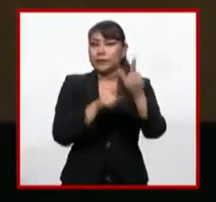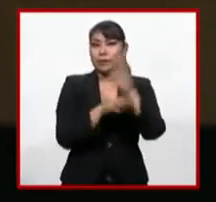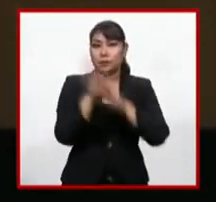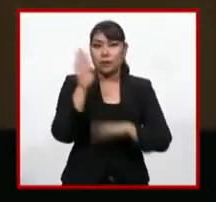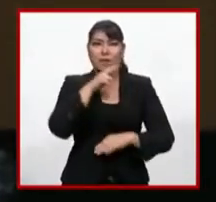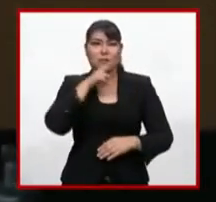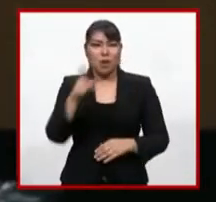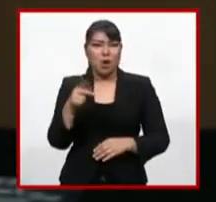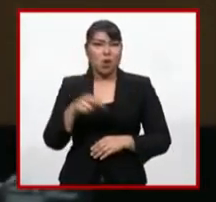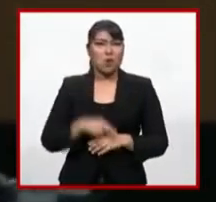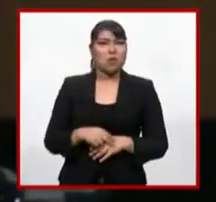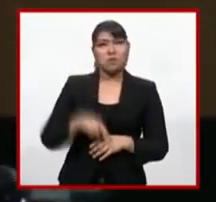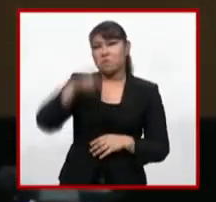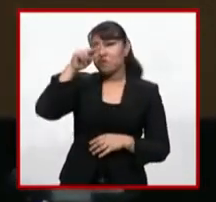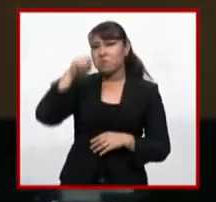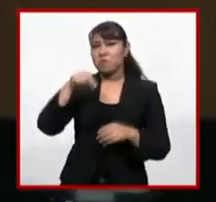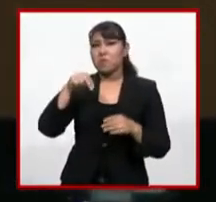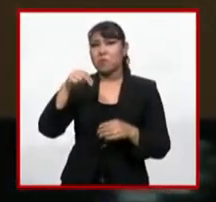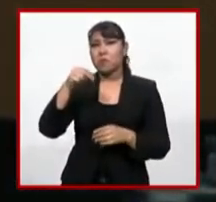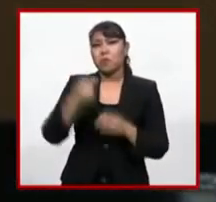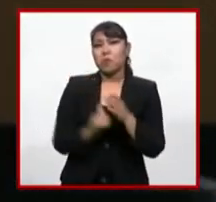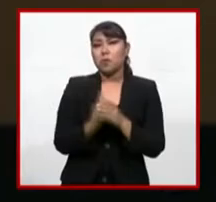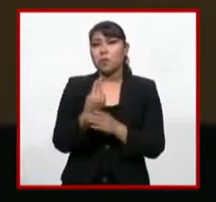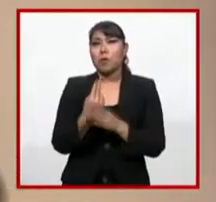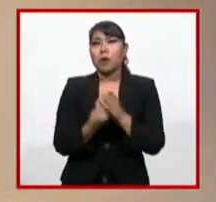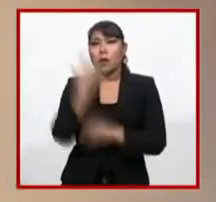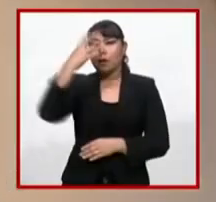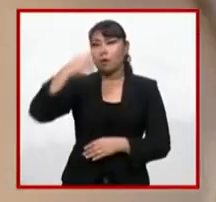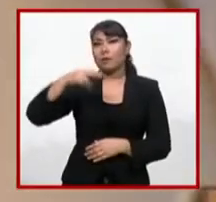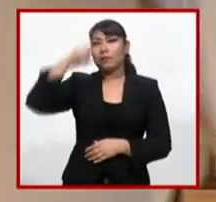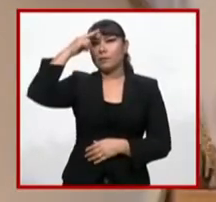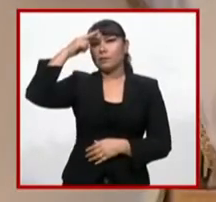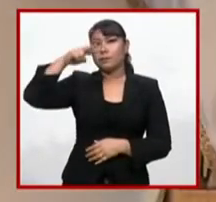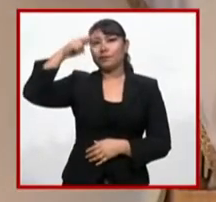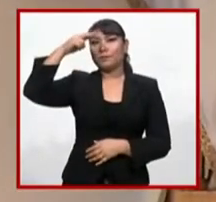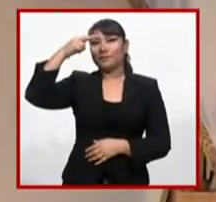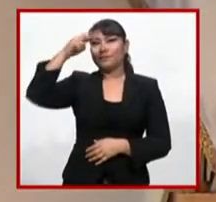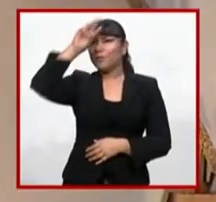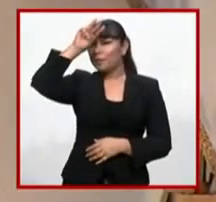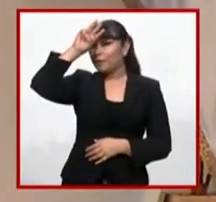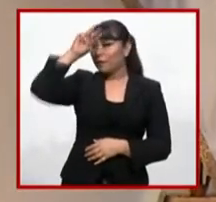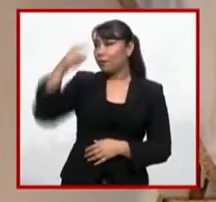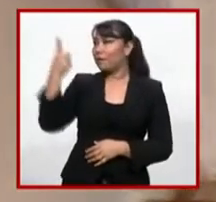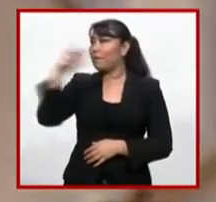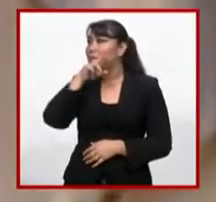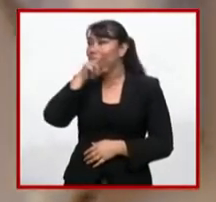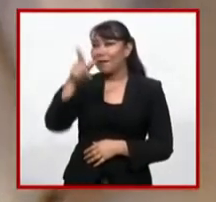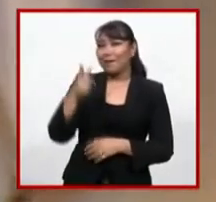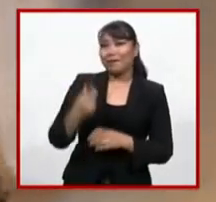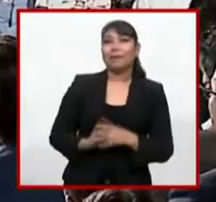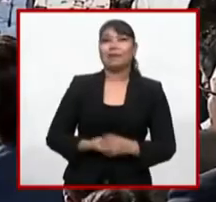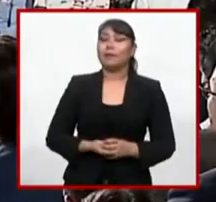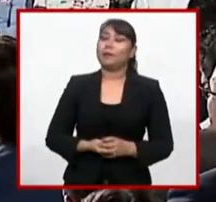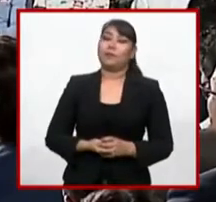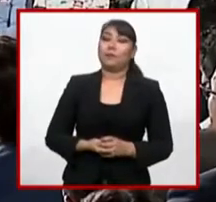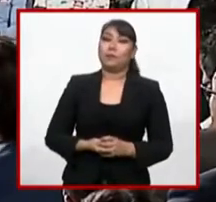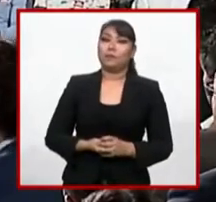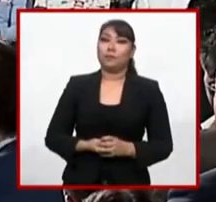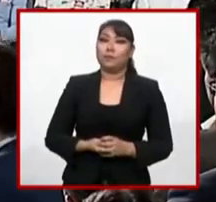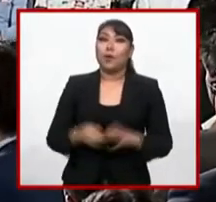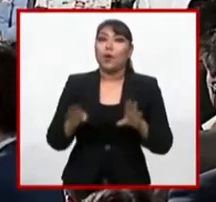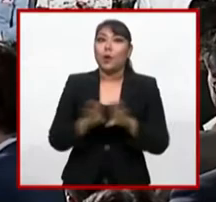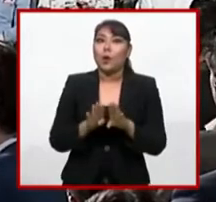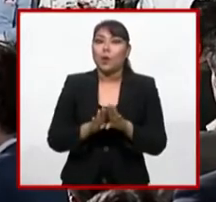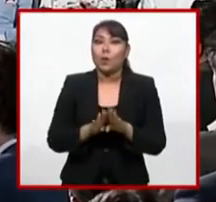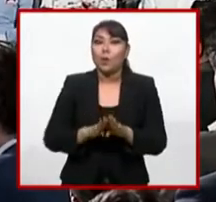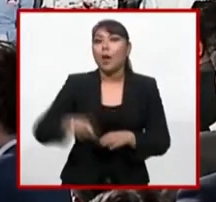que Oaxaca? No. ¿Es mejor el Bajío que Oaxaca? No. La realidad es que el gas llegó